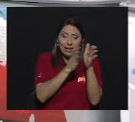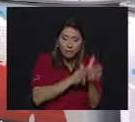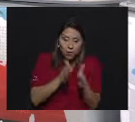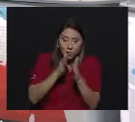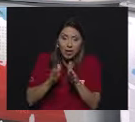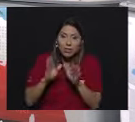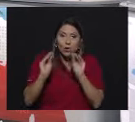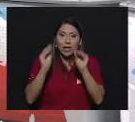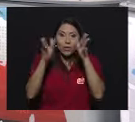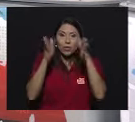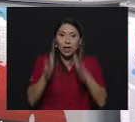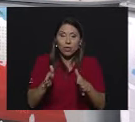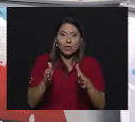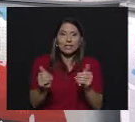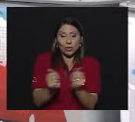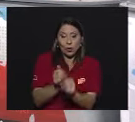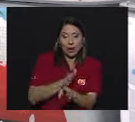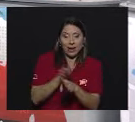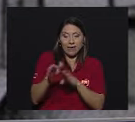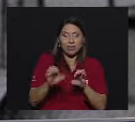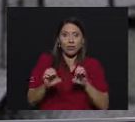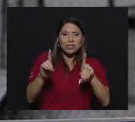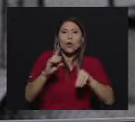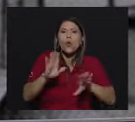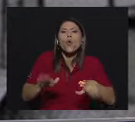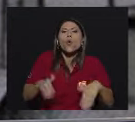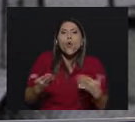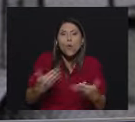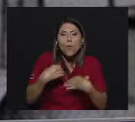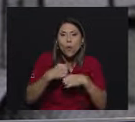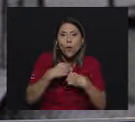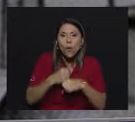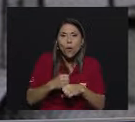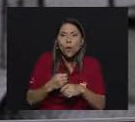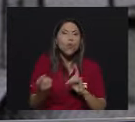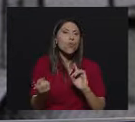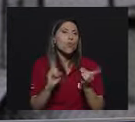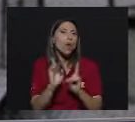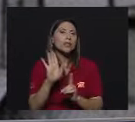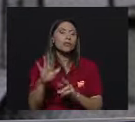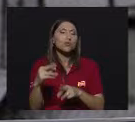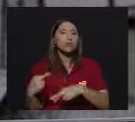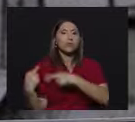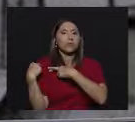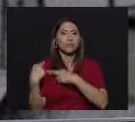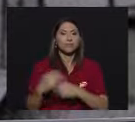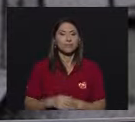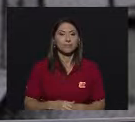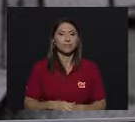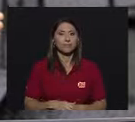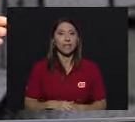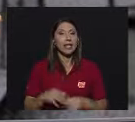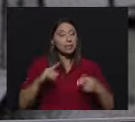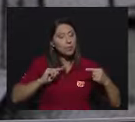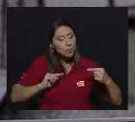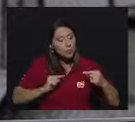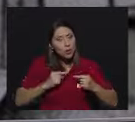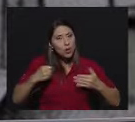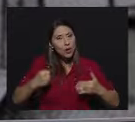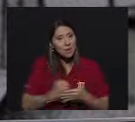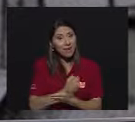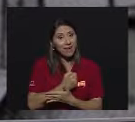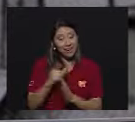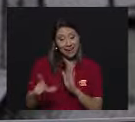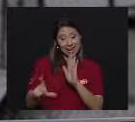educadores. ¿Cómo lo están formando? ¿Cuál es la responsabilidad que están asumiendo? Es muy lamentable, como dice el informe del Estado de la Educación, que la